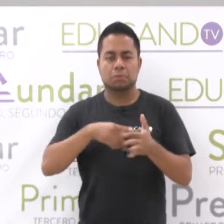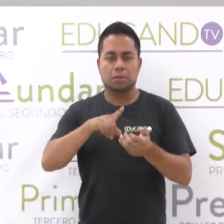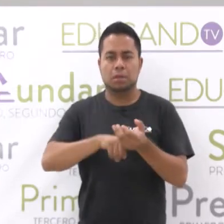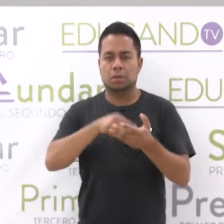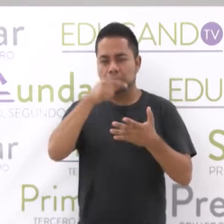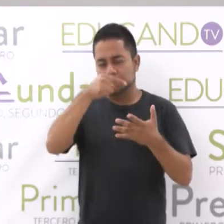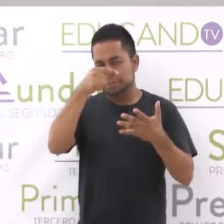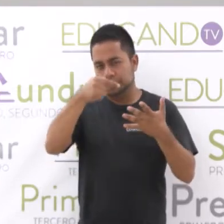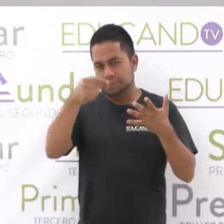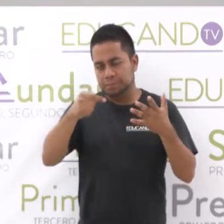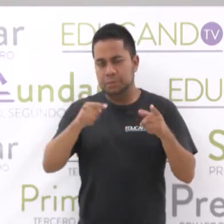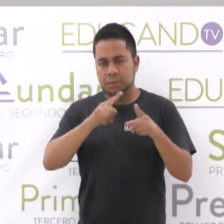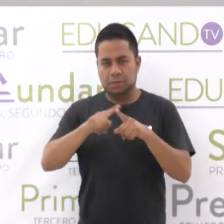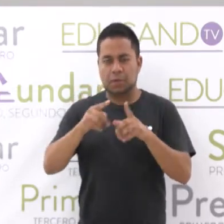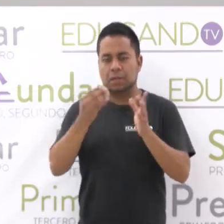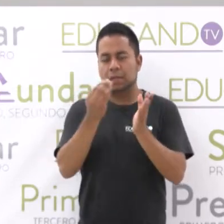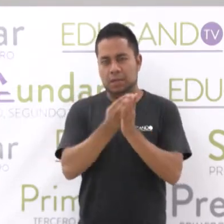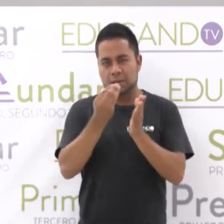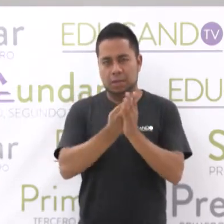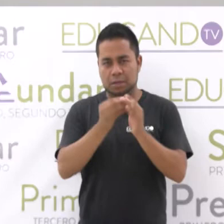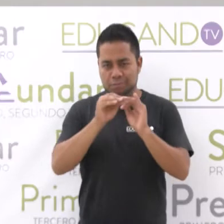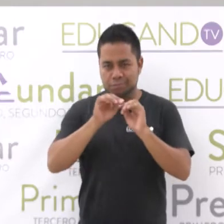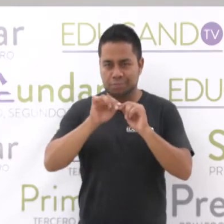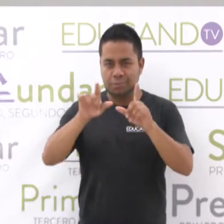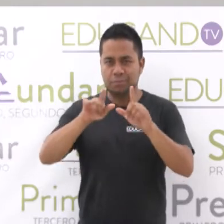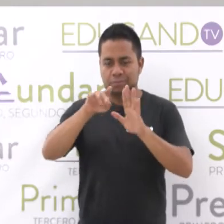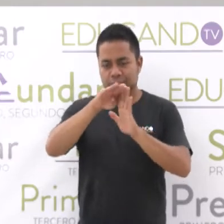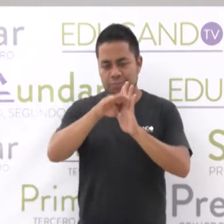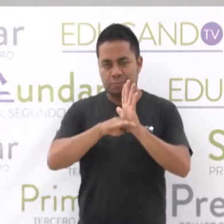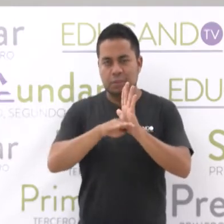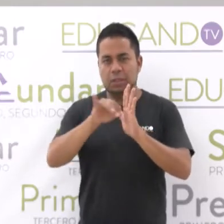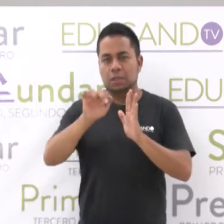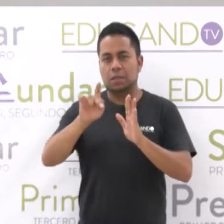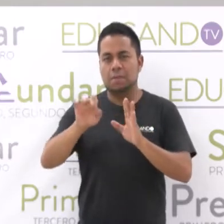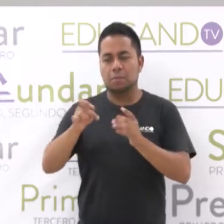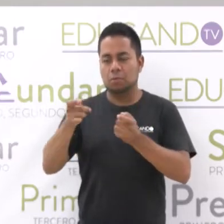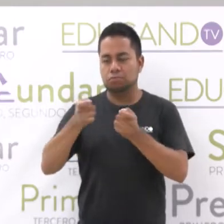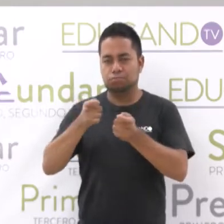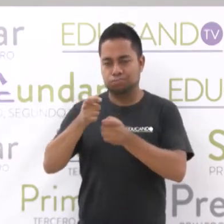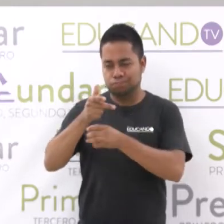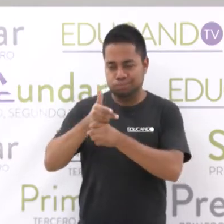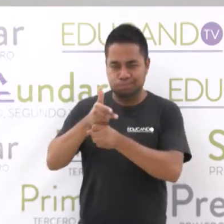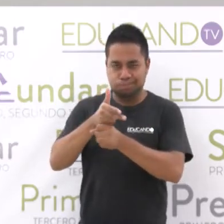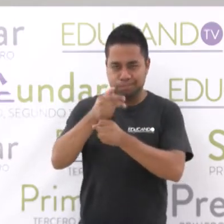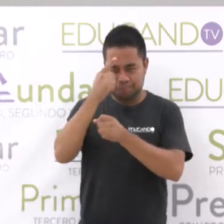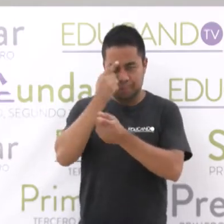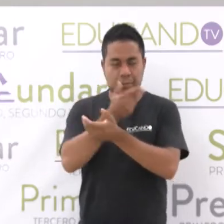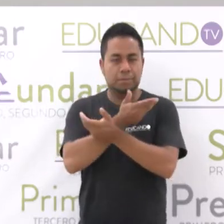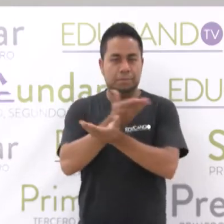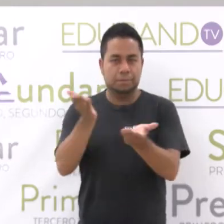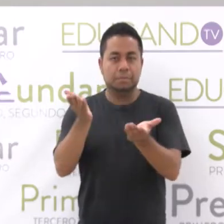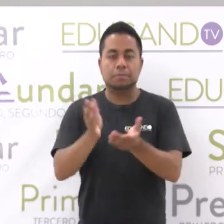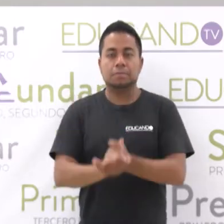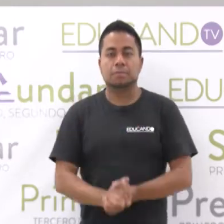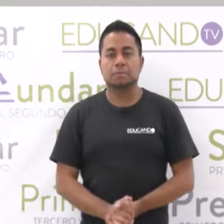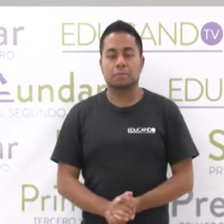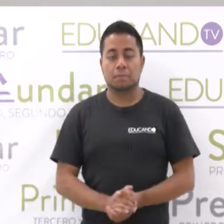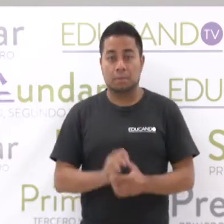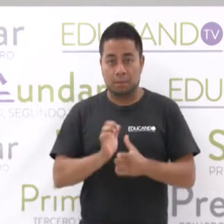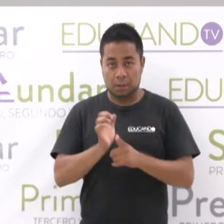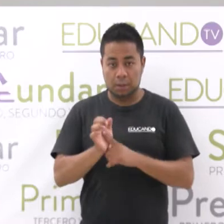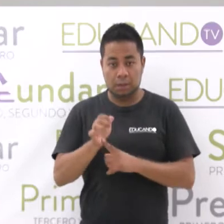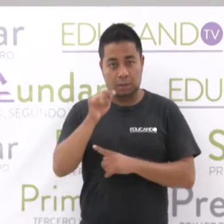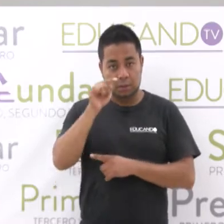encuentran todas estas sesiones que el IEPO produce para ustedes. Y entonces